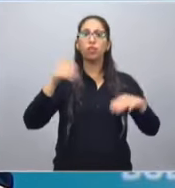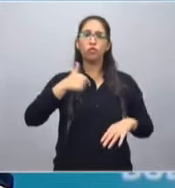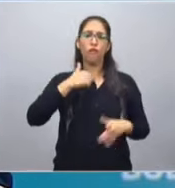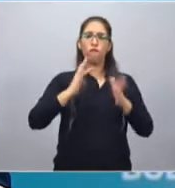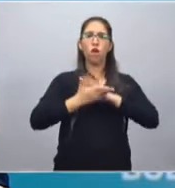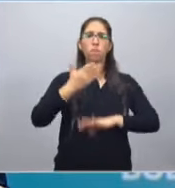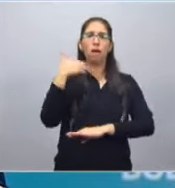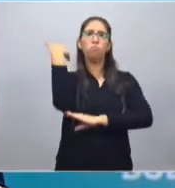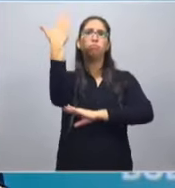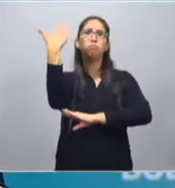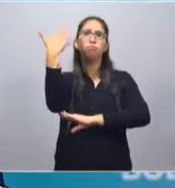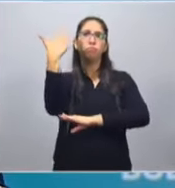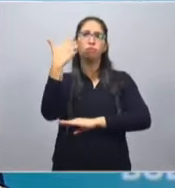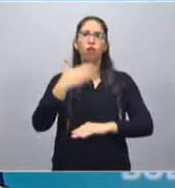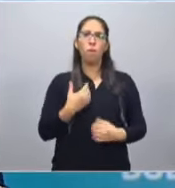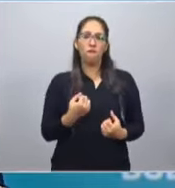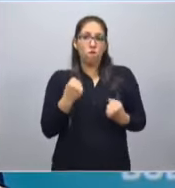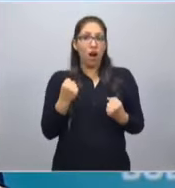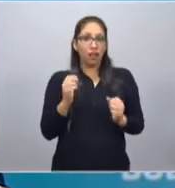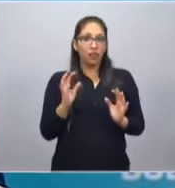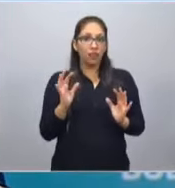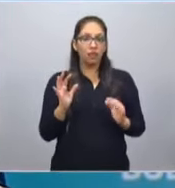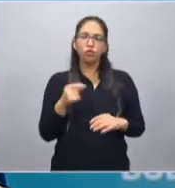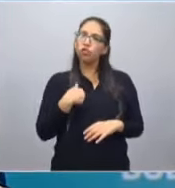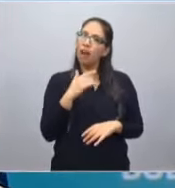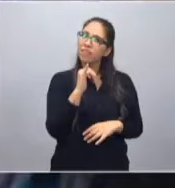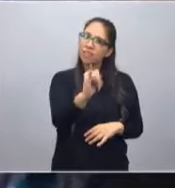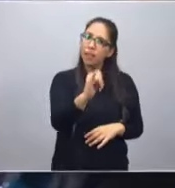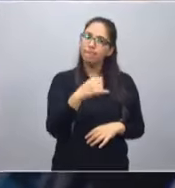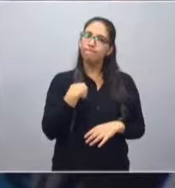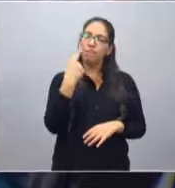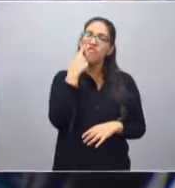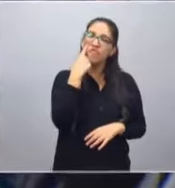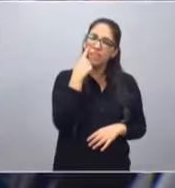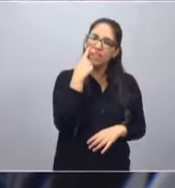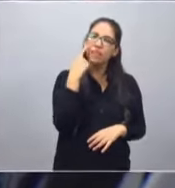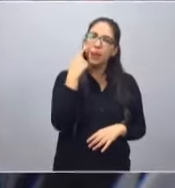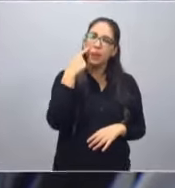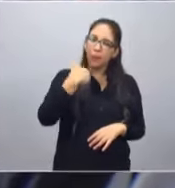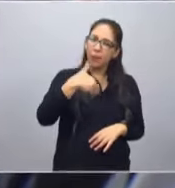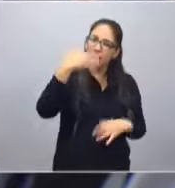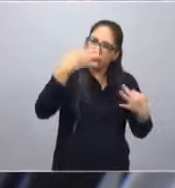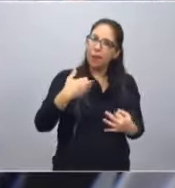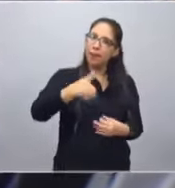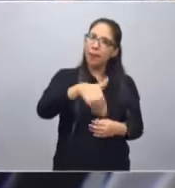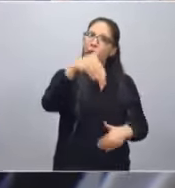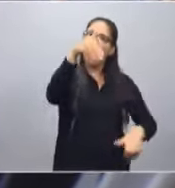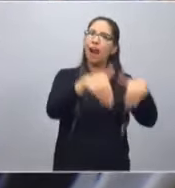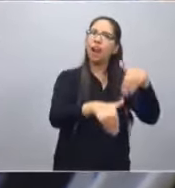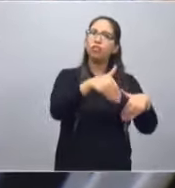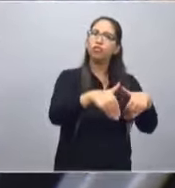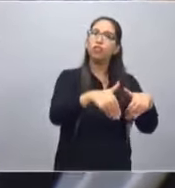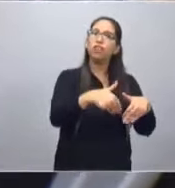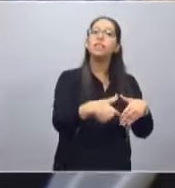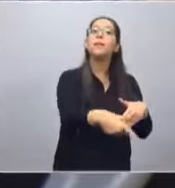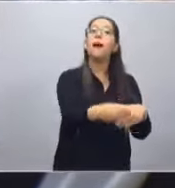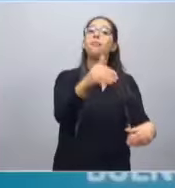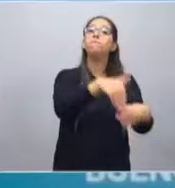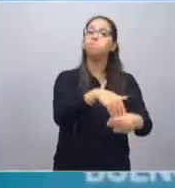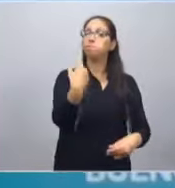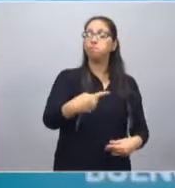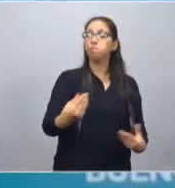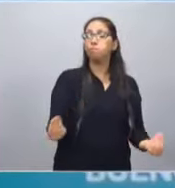poco altisonante que nos fijamos bien que íbamos a hacer las elecciones del año pasado